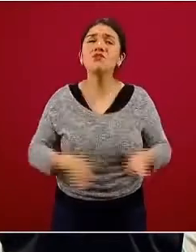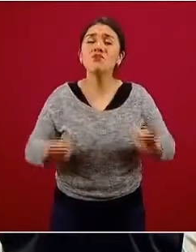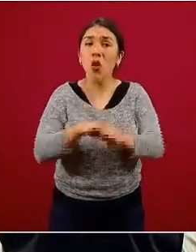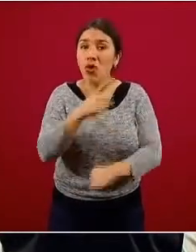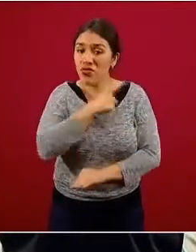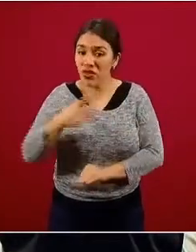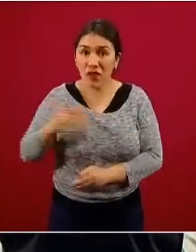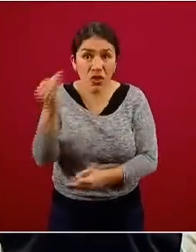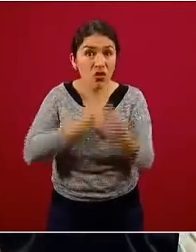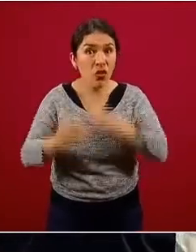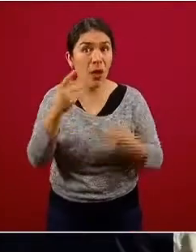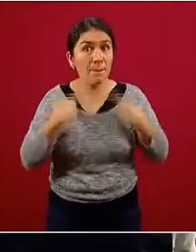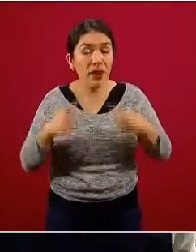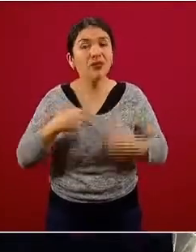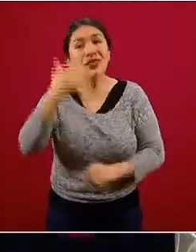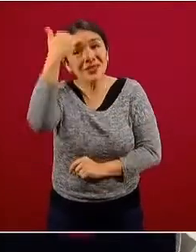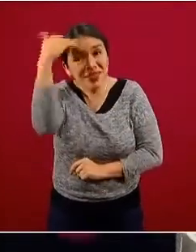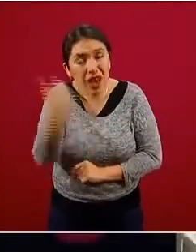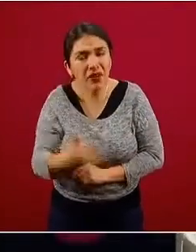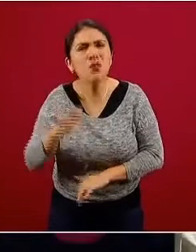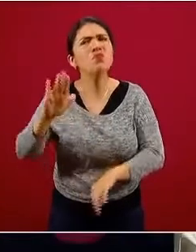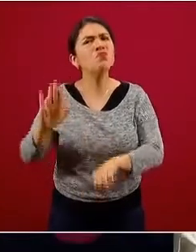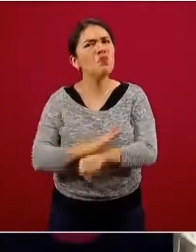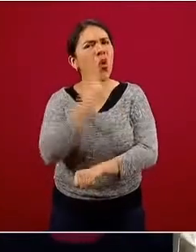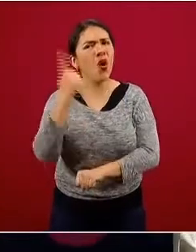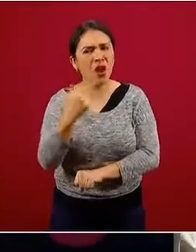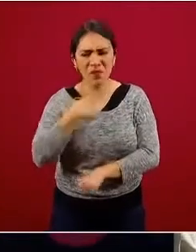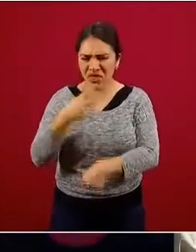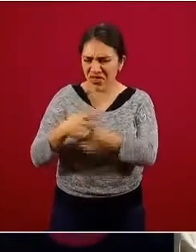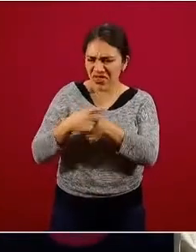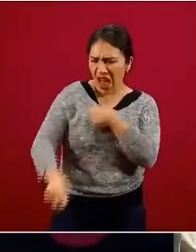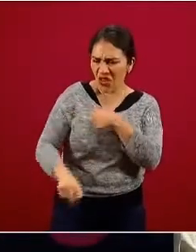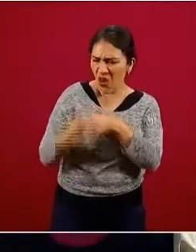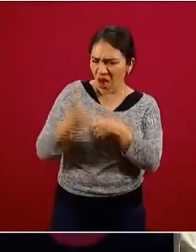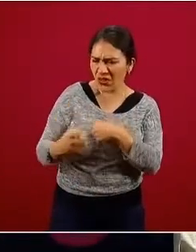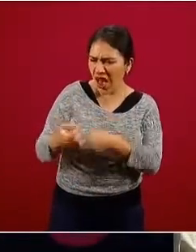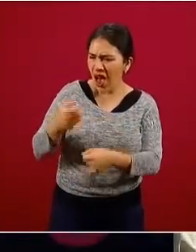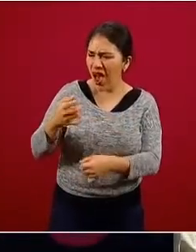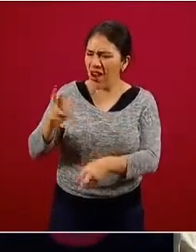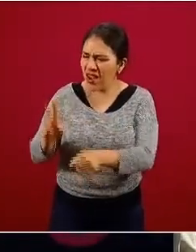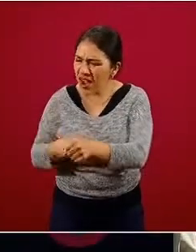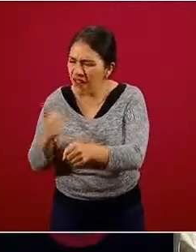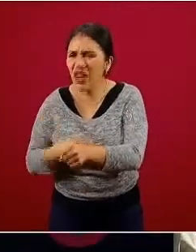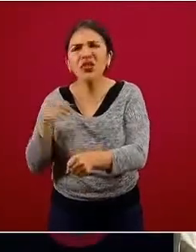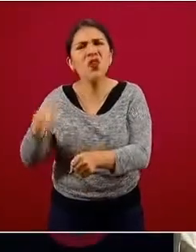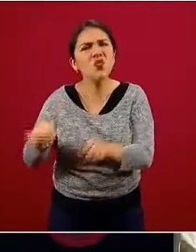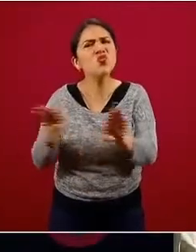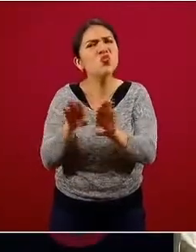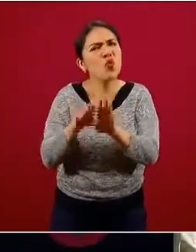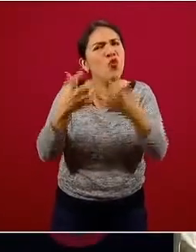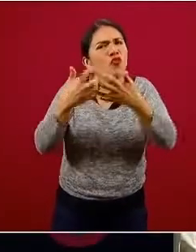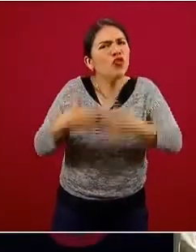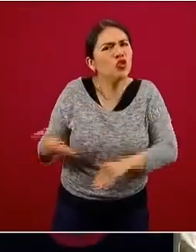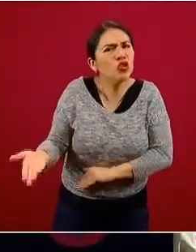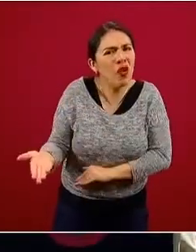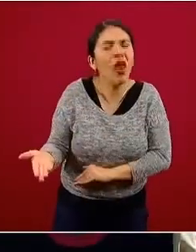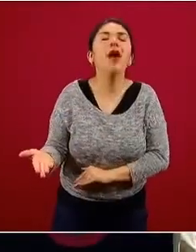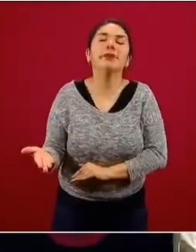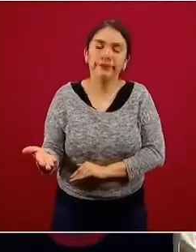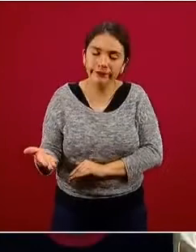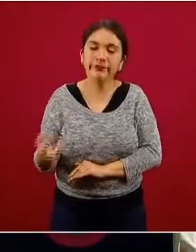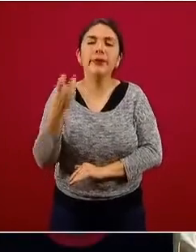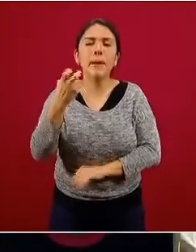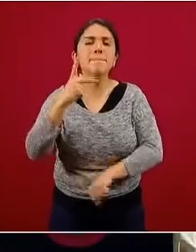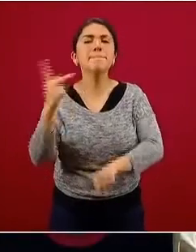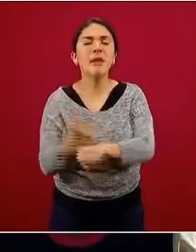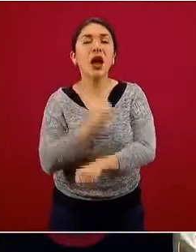que nosotros los mexicanos sepamos por qué nos hacen daño las bebidas azucaradas. ¿Cuál es el mecanismo? Bueno,